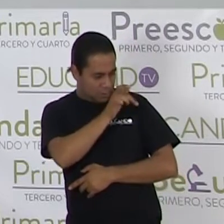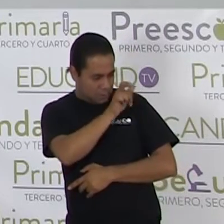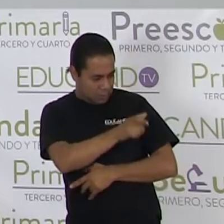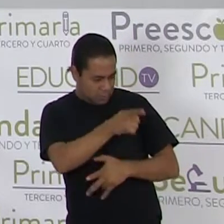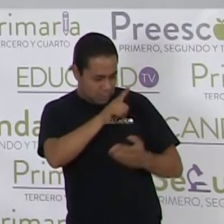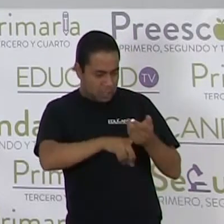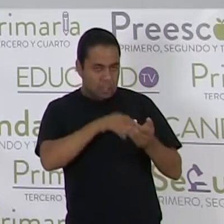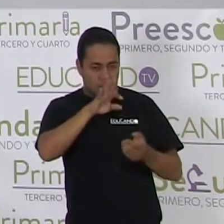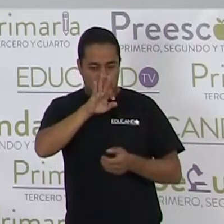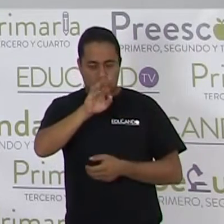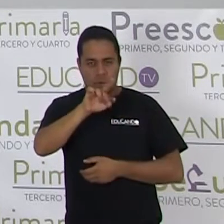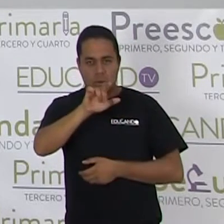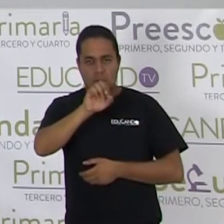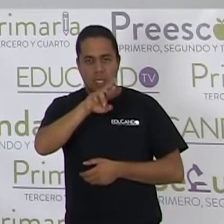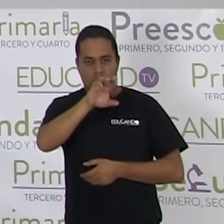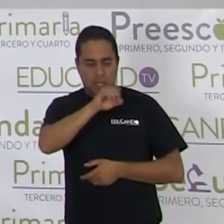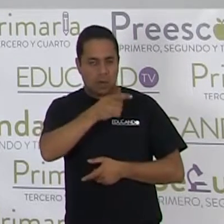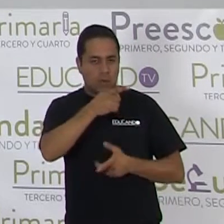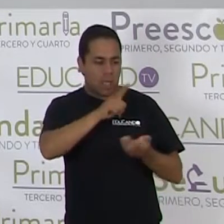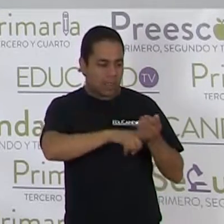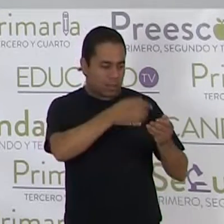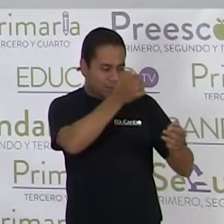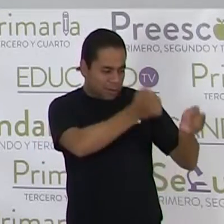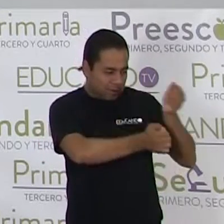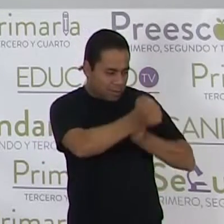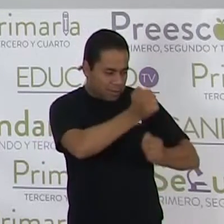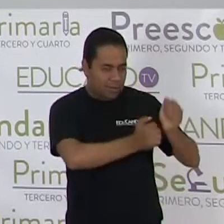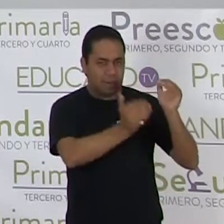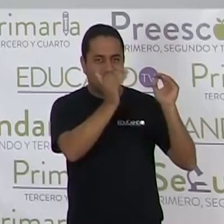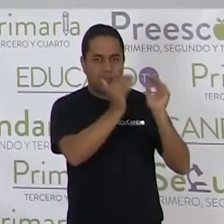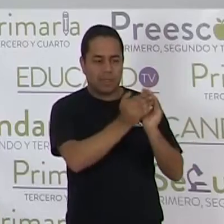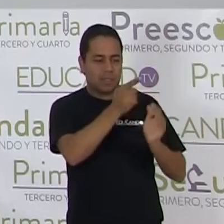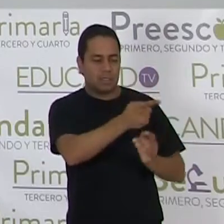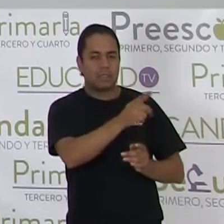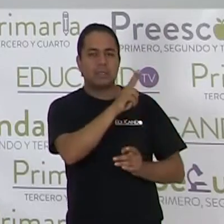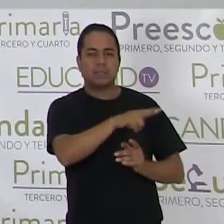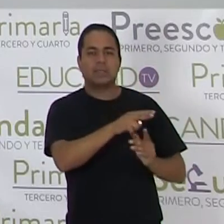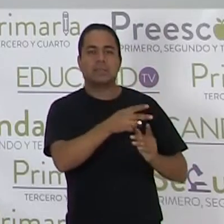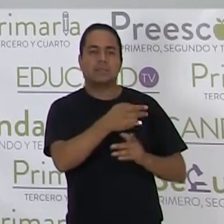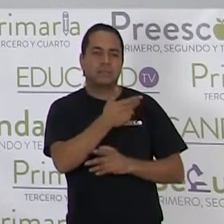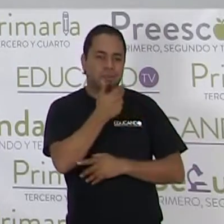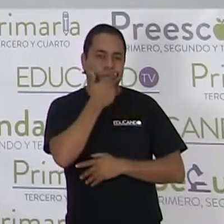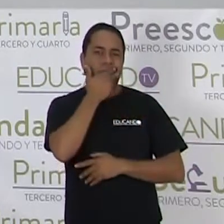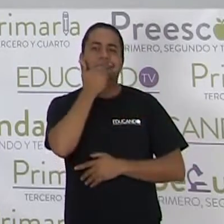un florero en su casa a la cual cuida mucho.